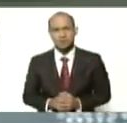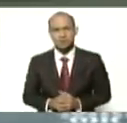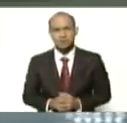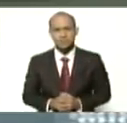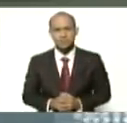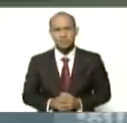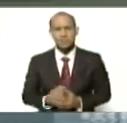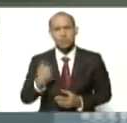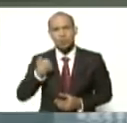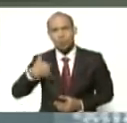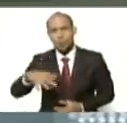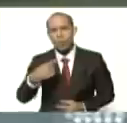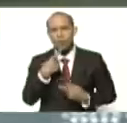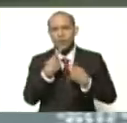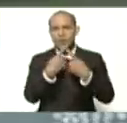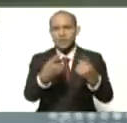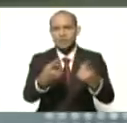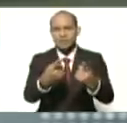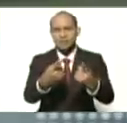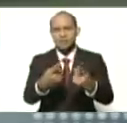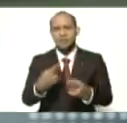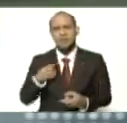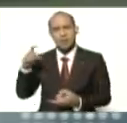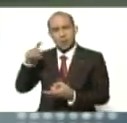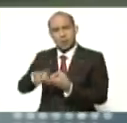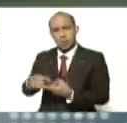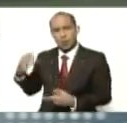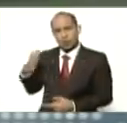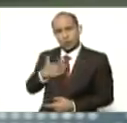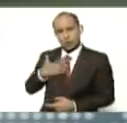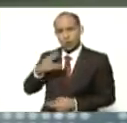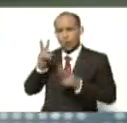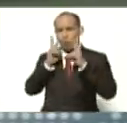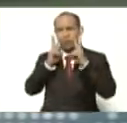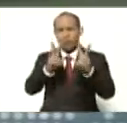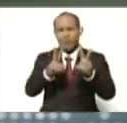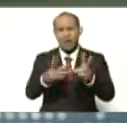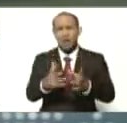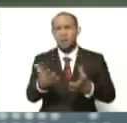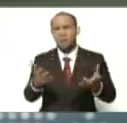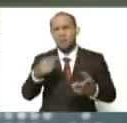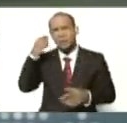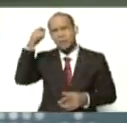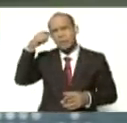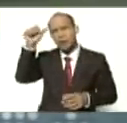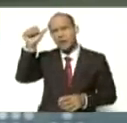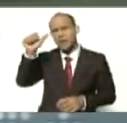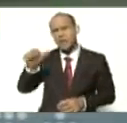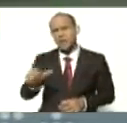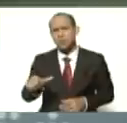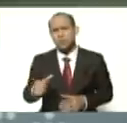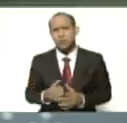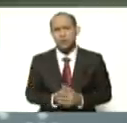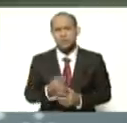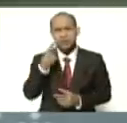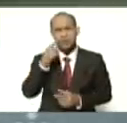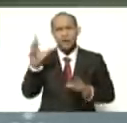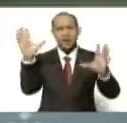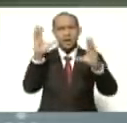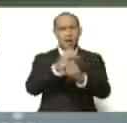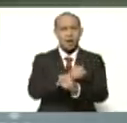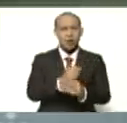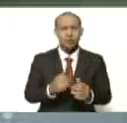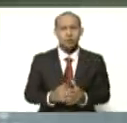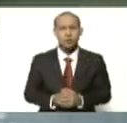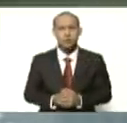te voy a decir si leyó estamos viendo una serie una serie de saco no ve en la noche